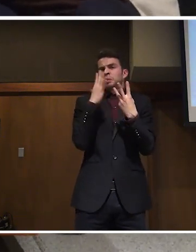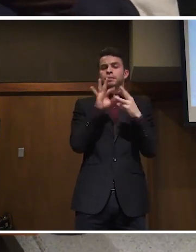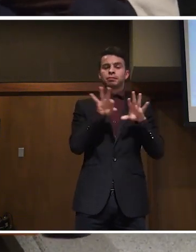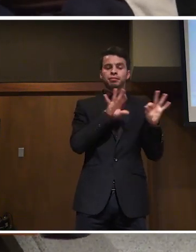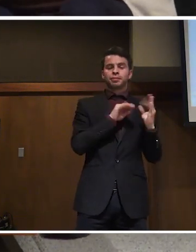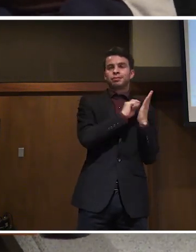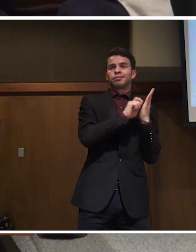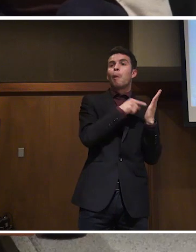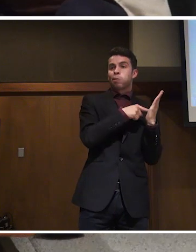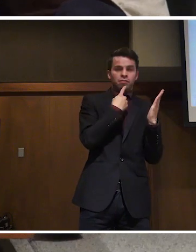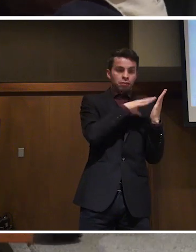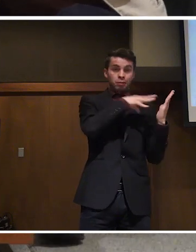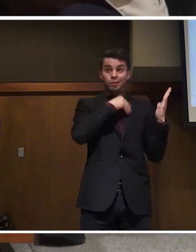interesantes.